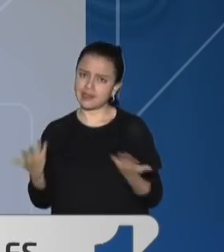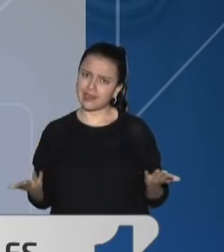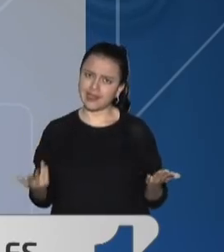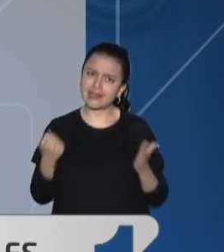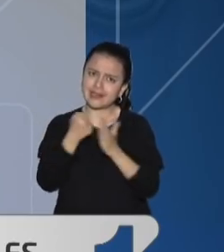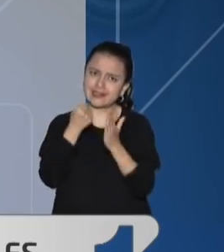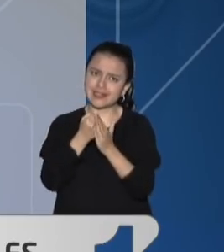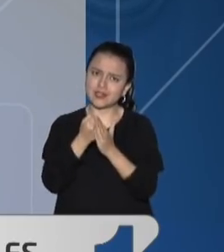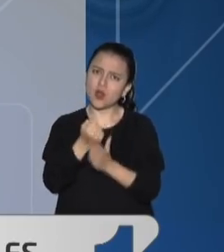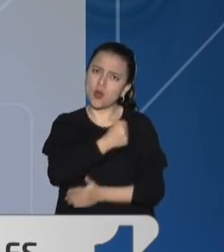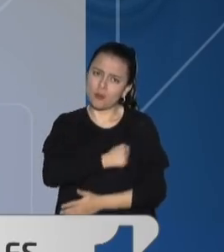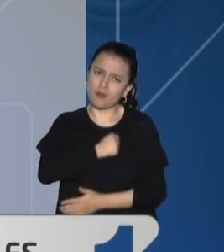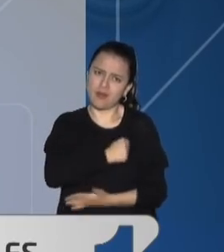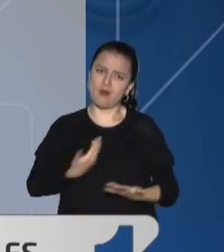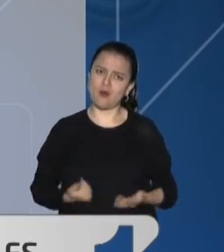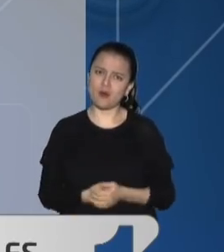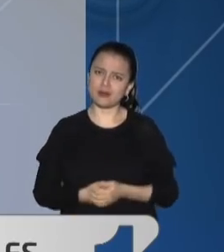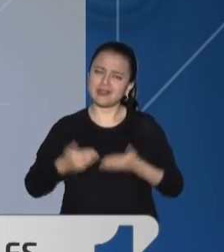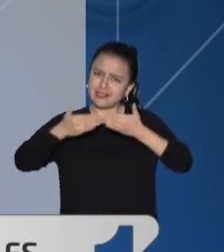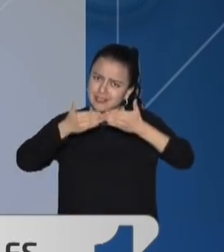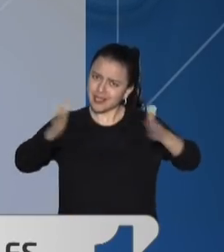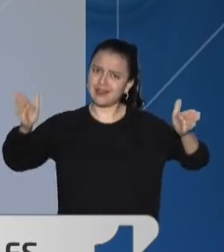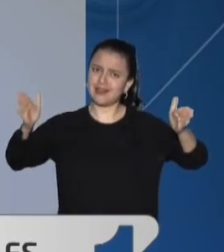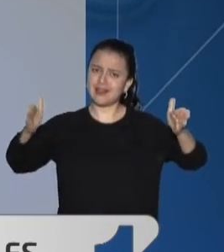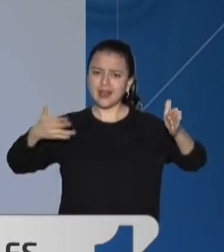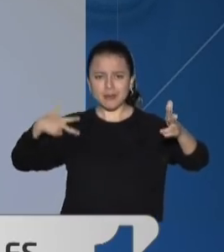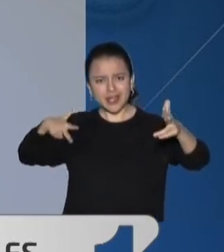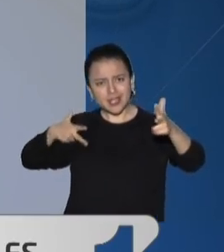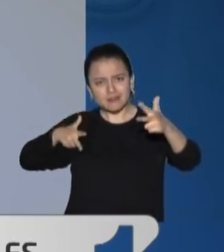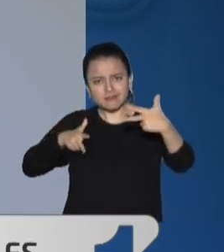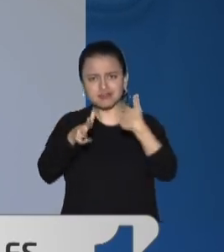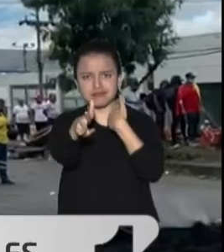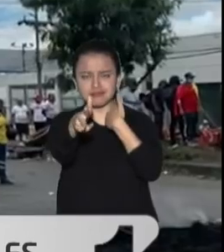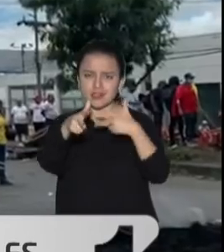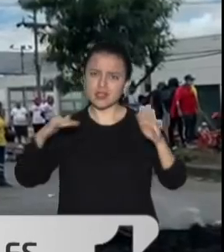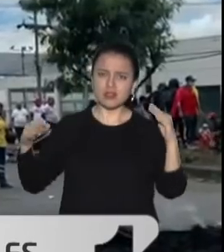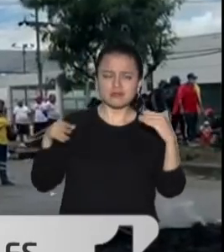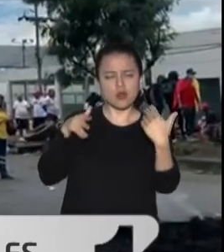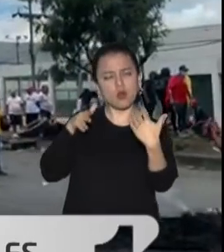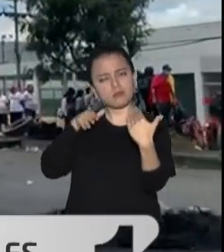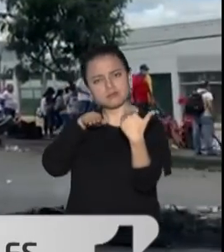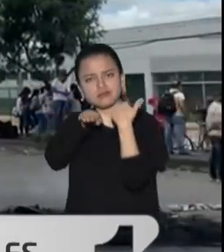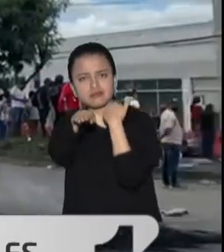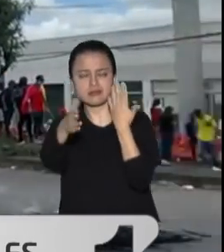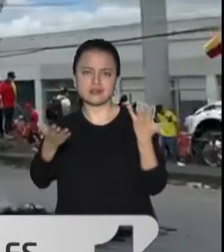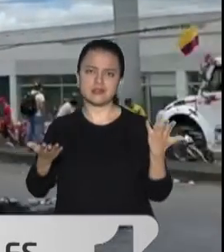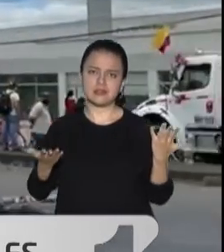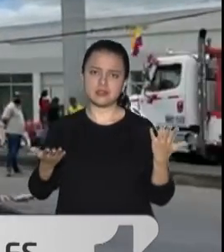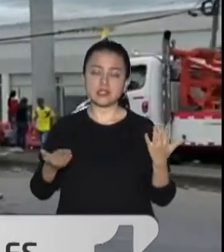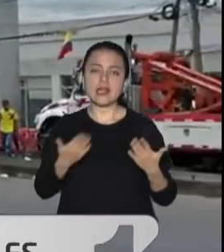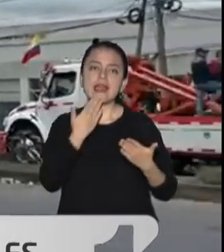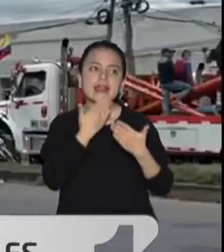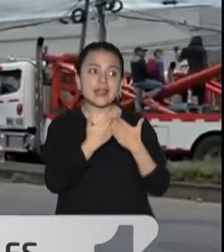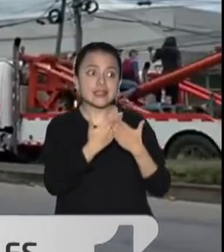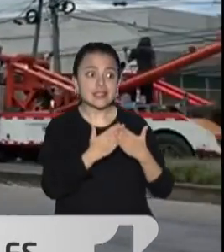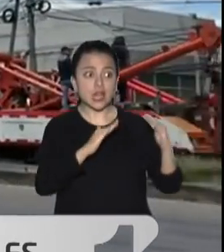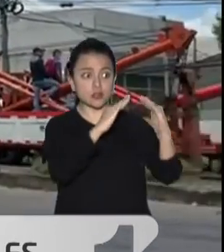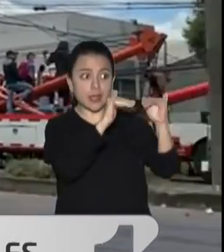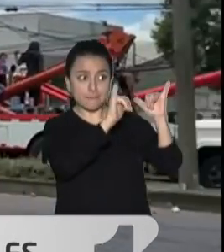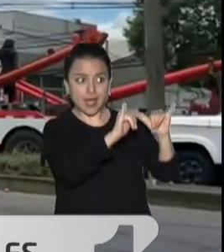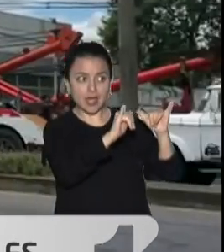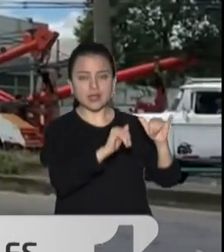retornar en calma a sus hogares, garantizarles la seguridad a quienes se quedaron en casa. Todo el respeto y acompañamiento a la